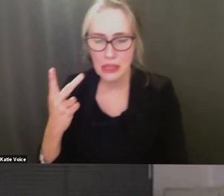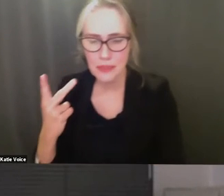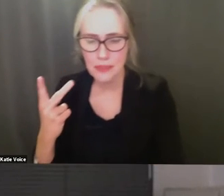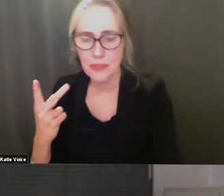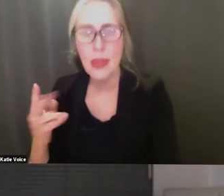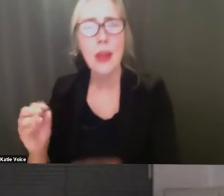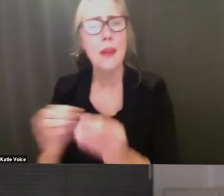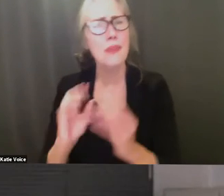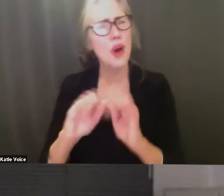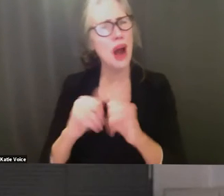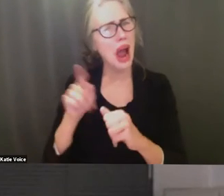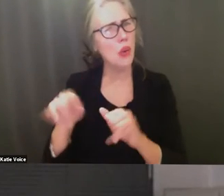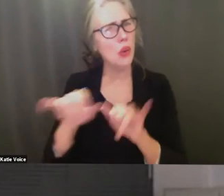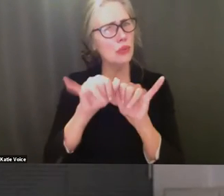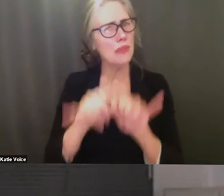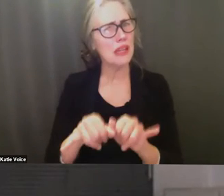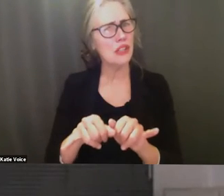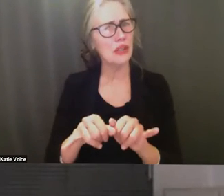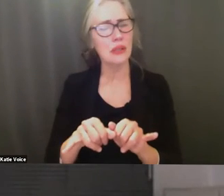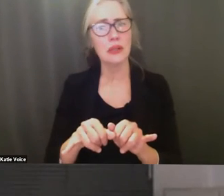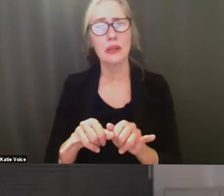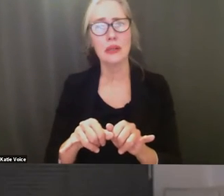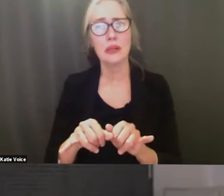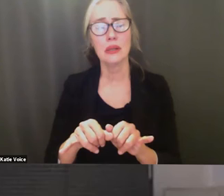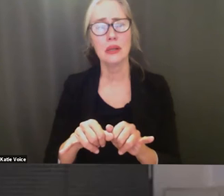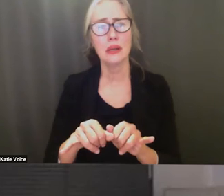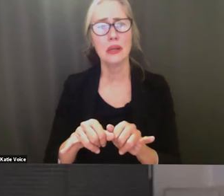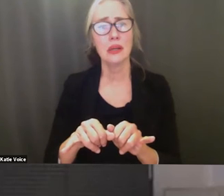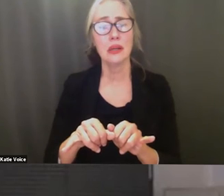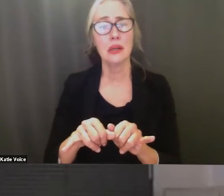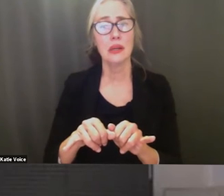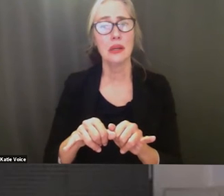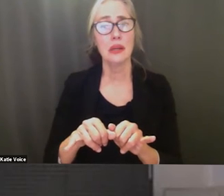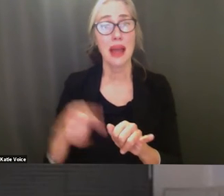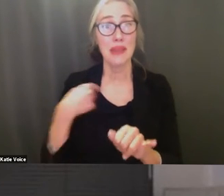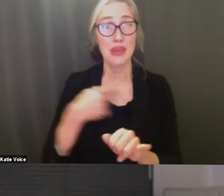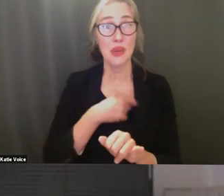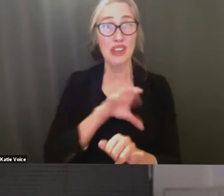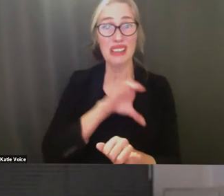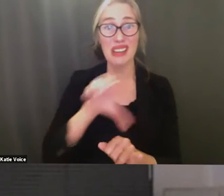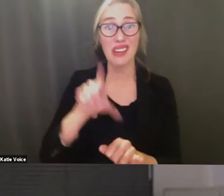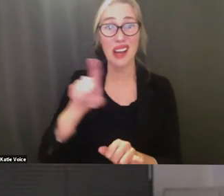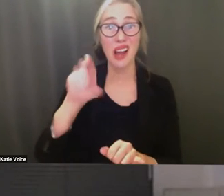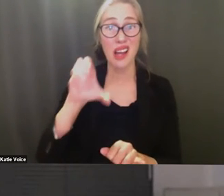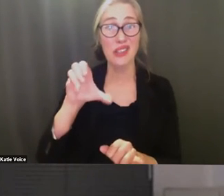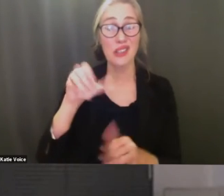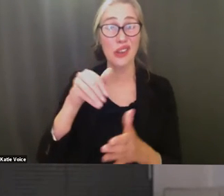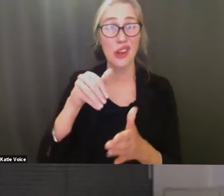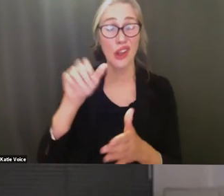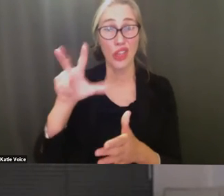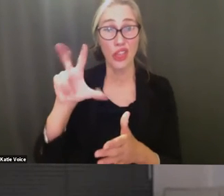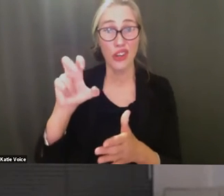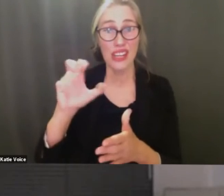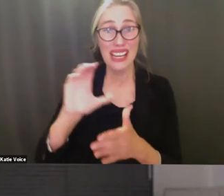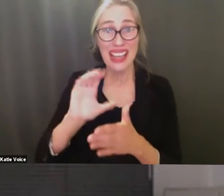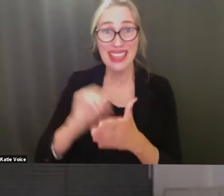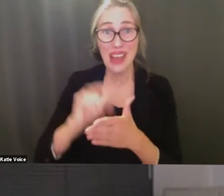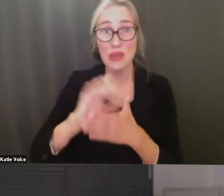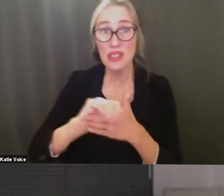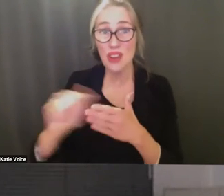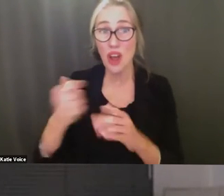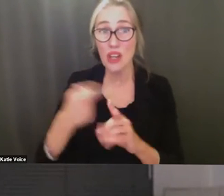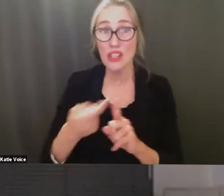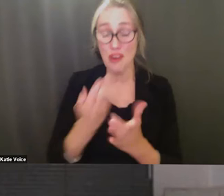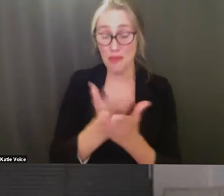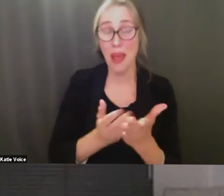poder medir los ahorros. Nosotros estamos dedicando $130,000 en nuestro presupuesto y también tenemos que